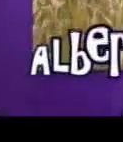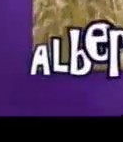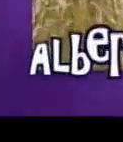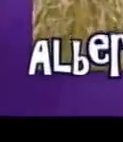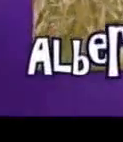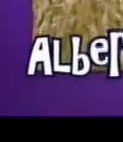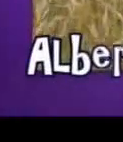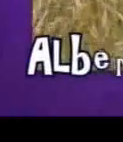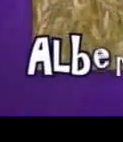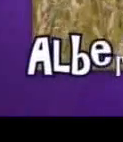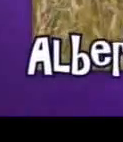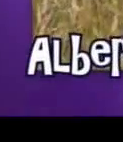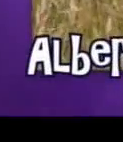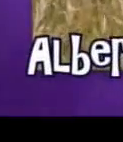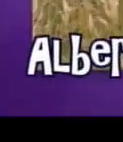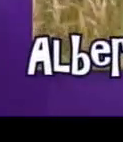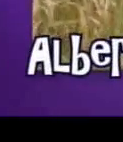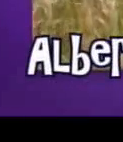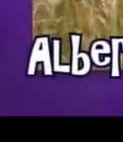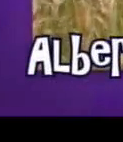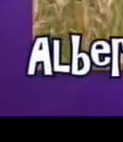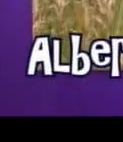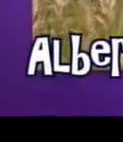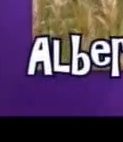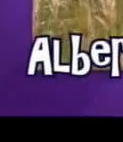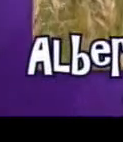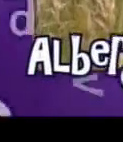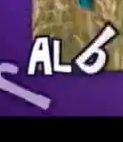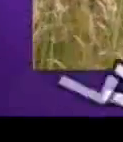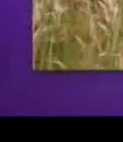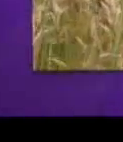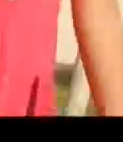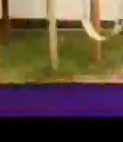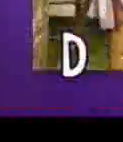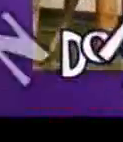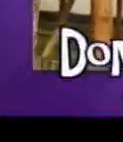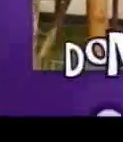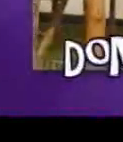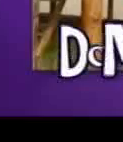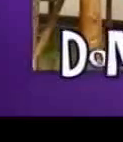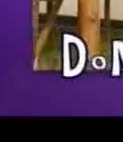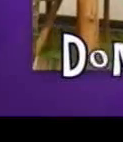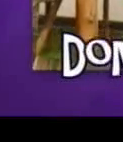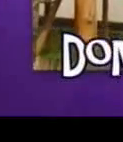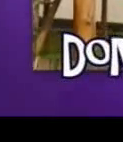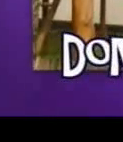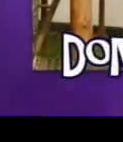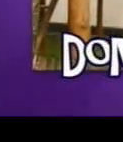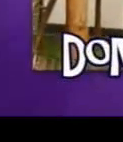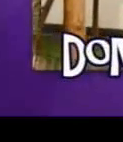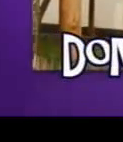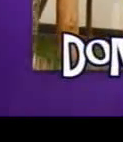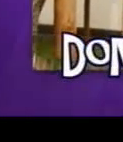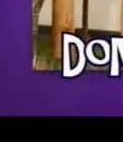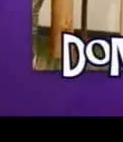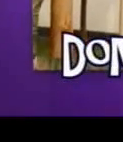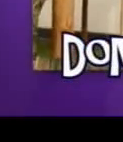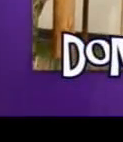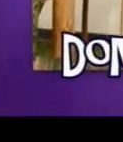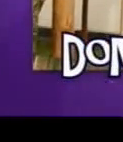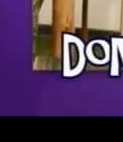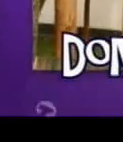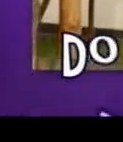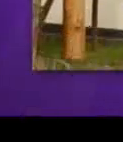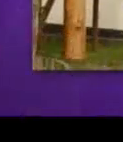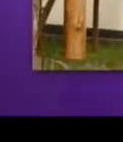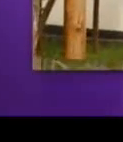Hola, soy Albert David y llamo a la voz de Miguelito del programa de Perinola. Hola, soy Doménica Campoverde y yo pongo la voz de